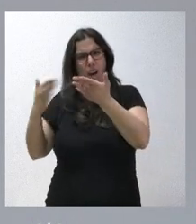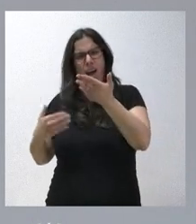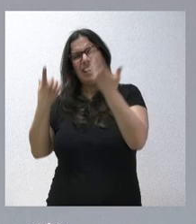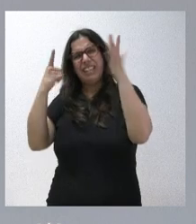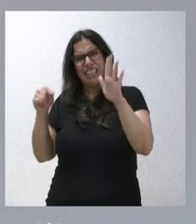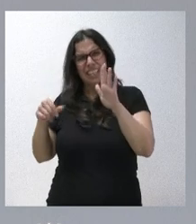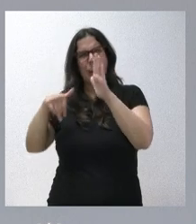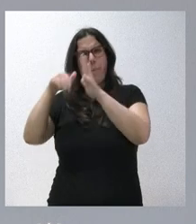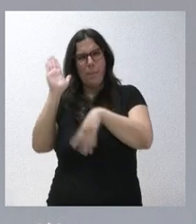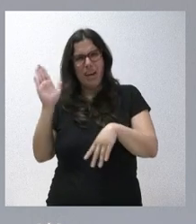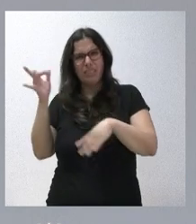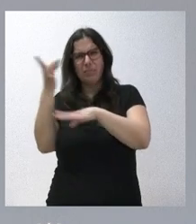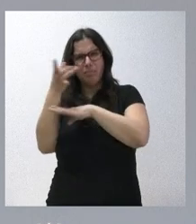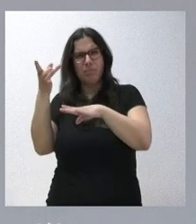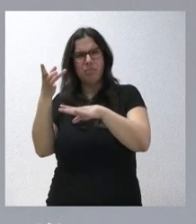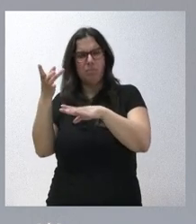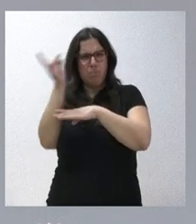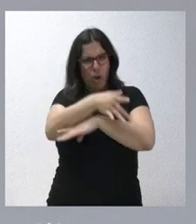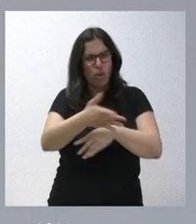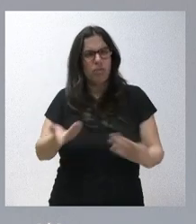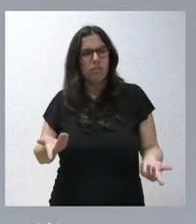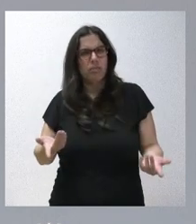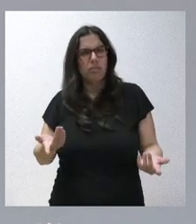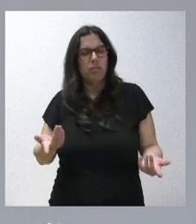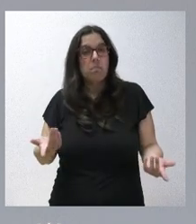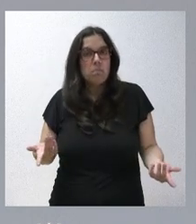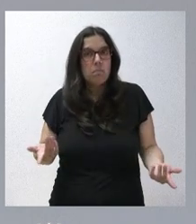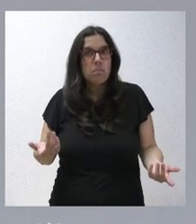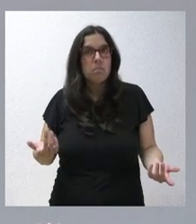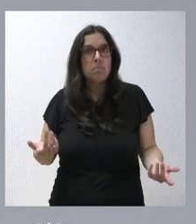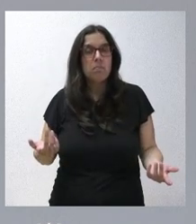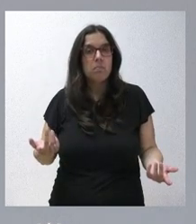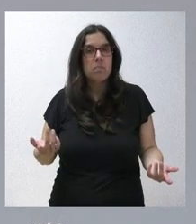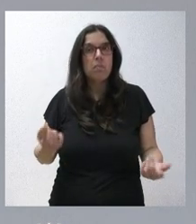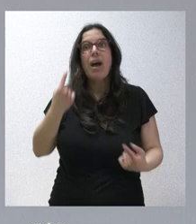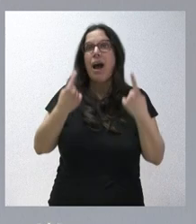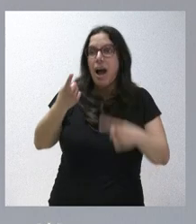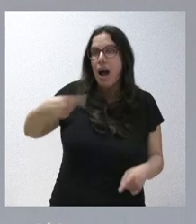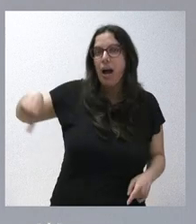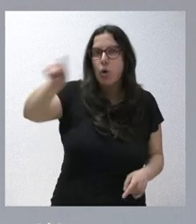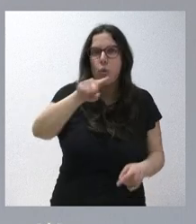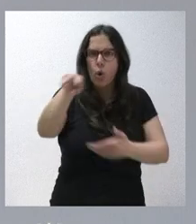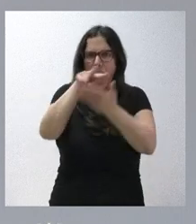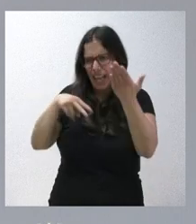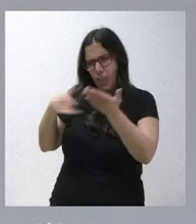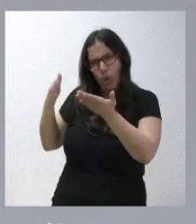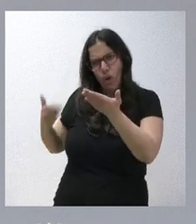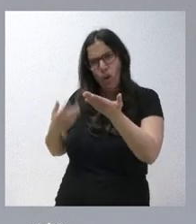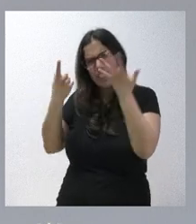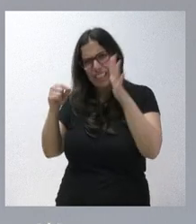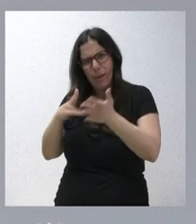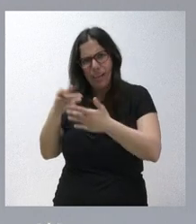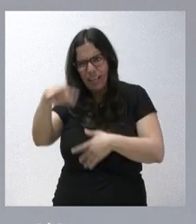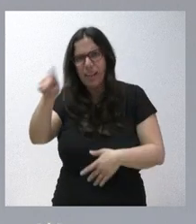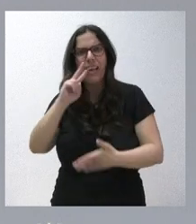folios de exposición de motivos alguien de los que ha hablado ha sido capaz de leer esos 60 folios